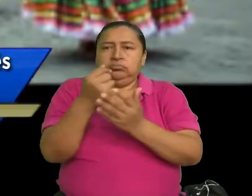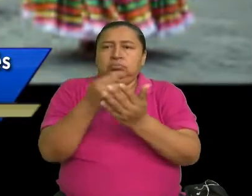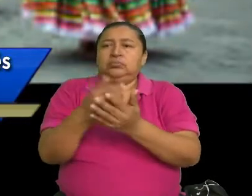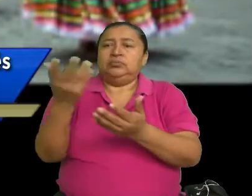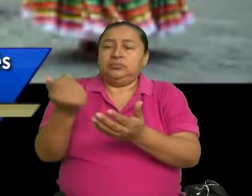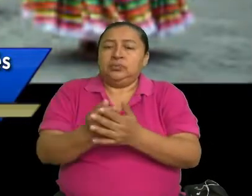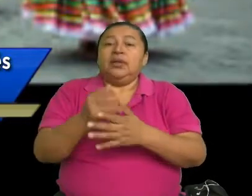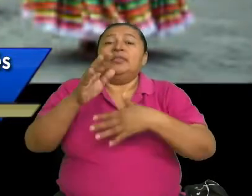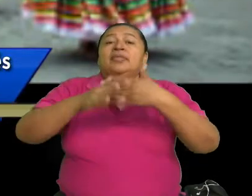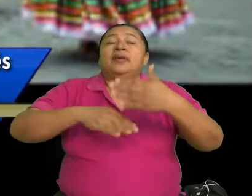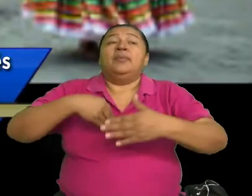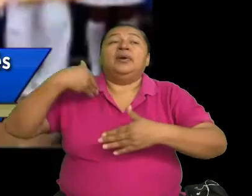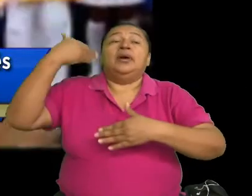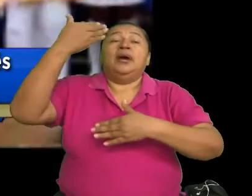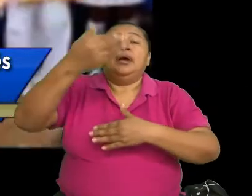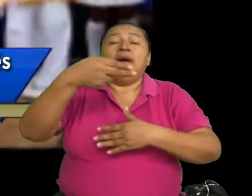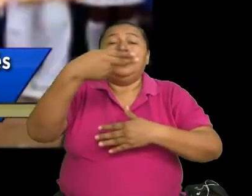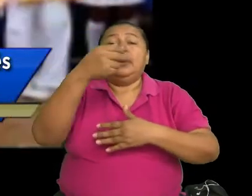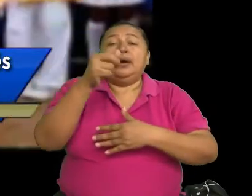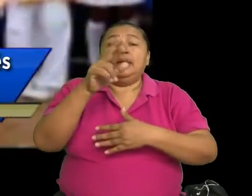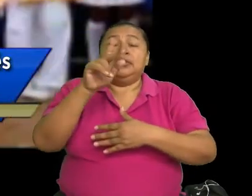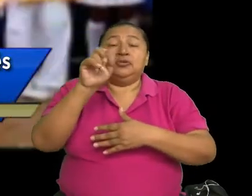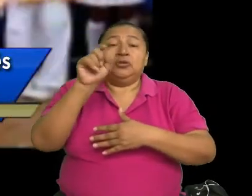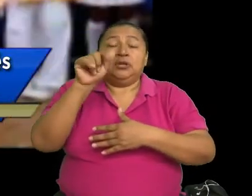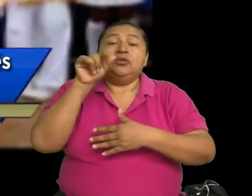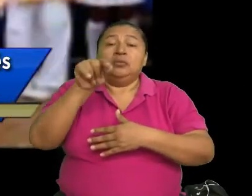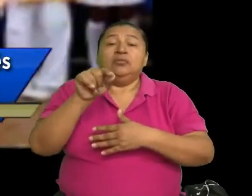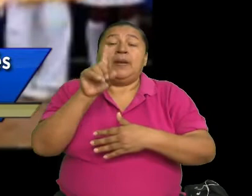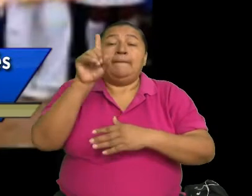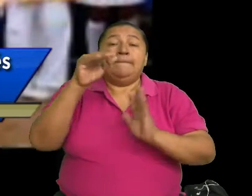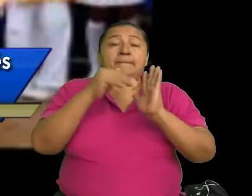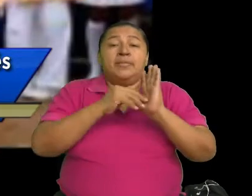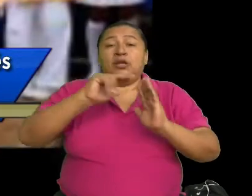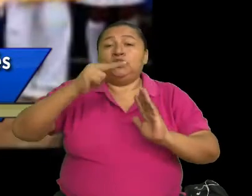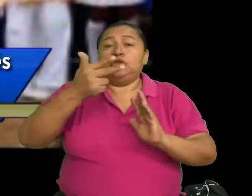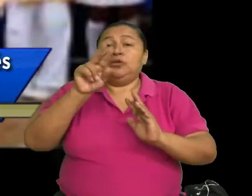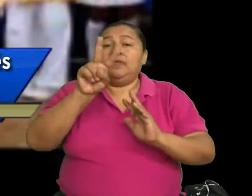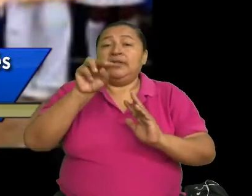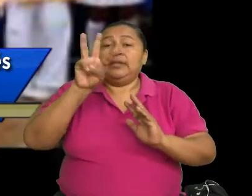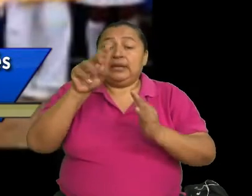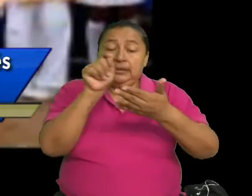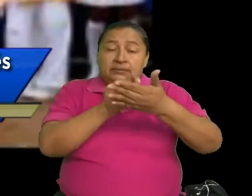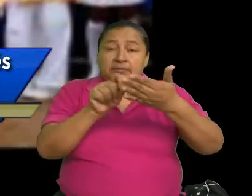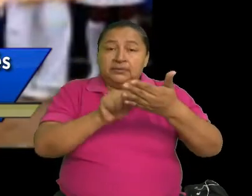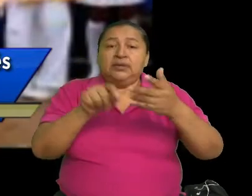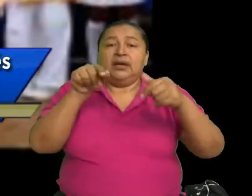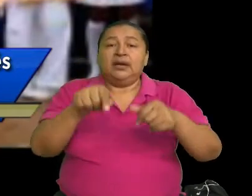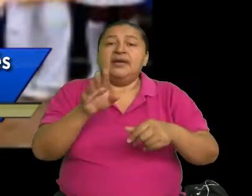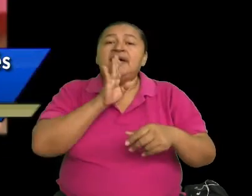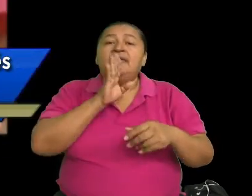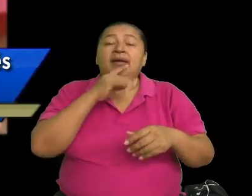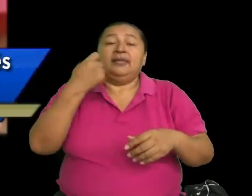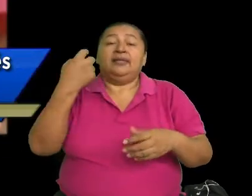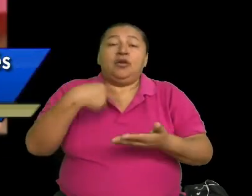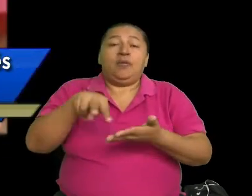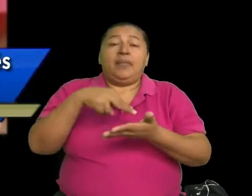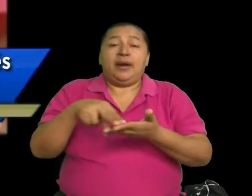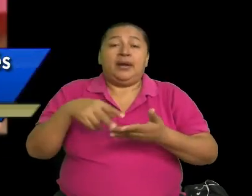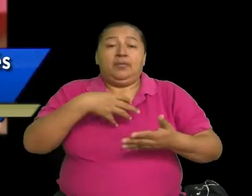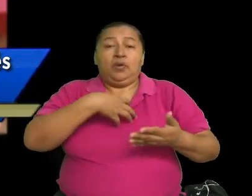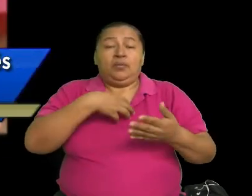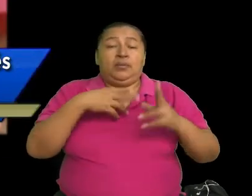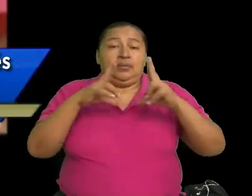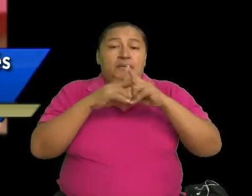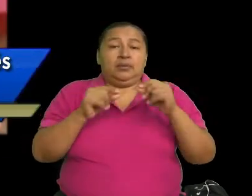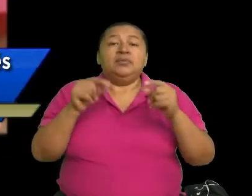a su vez a Garrison Brinton, y Brinton la publicó en 1883. En ese ensayo ya habla de los bailes. Ya habla de los